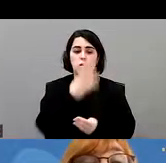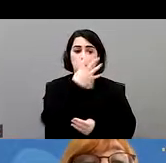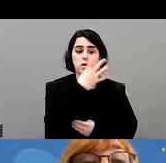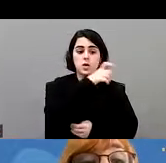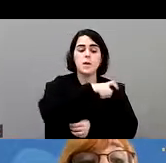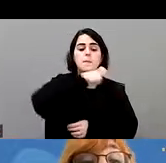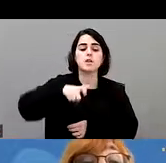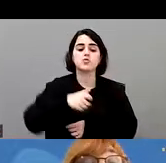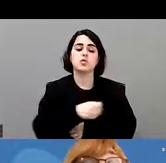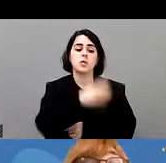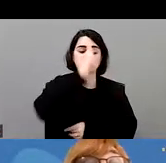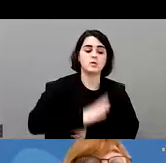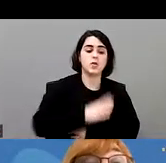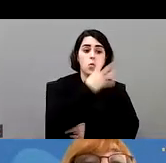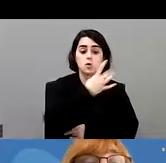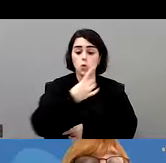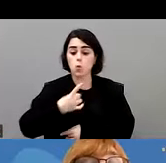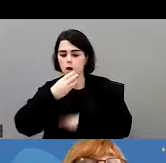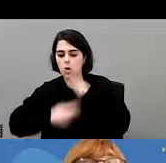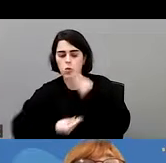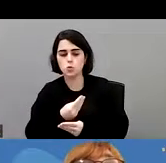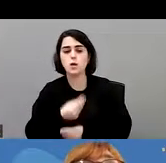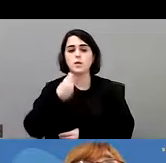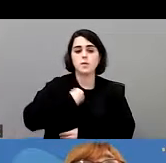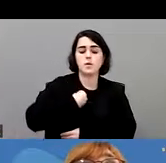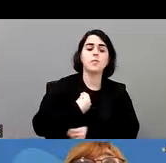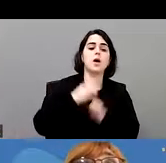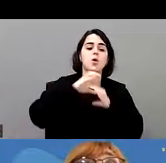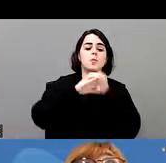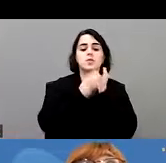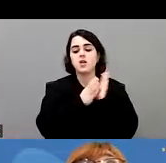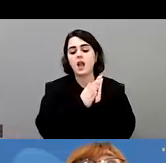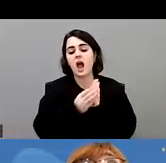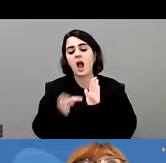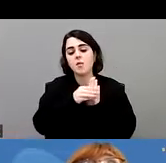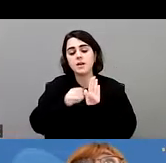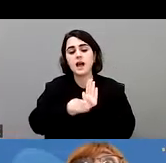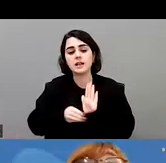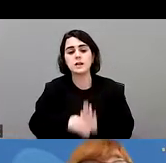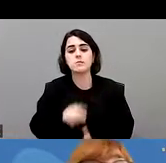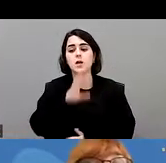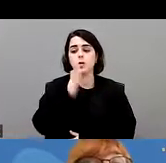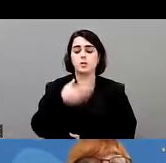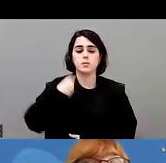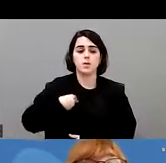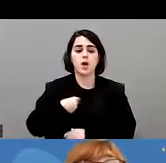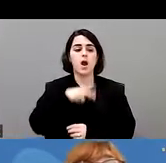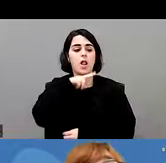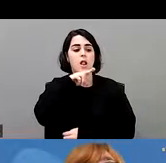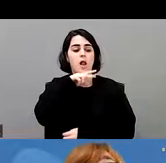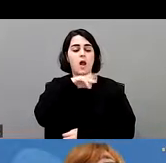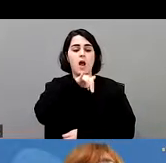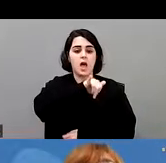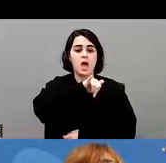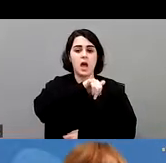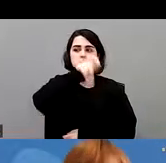con parálisis cerebral, sino también en la comunicación aumentativa, porque aunque exista oralidad por parte de las